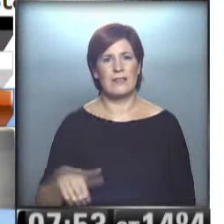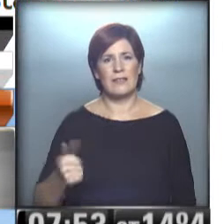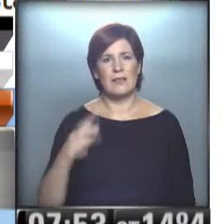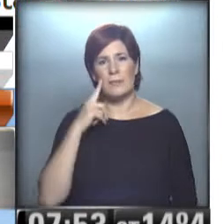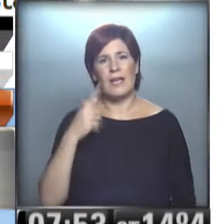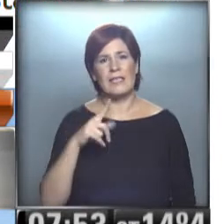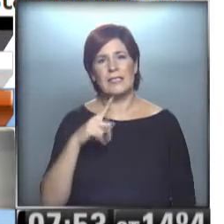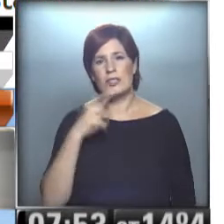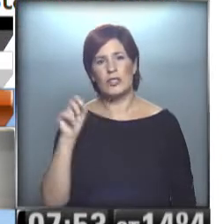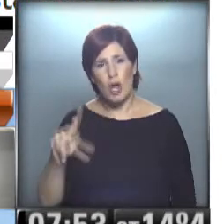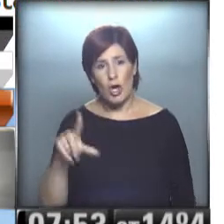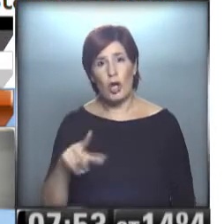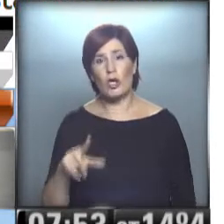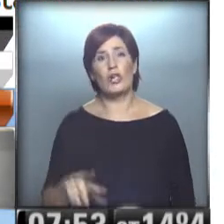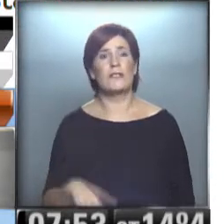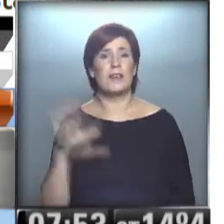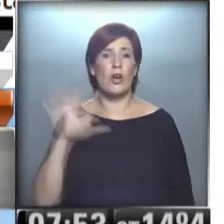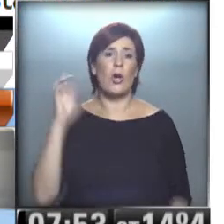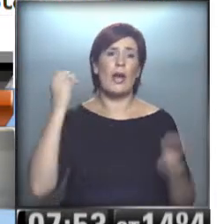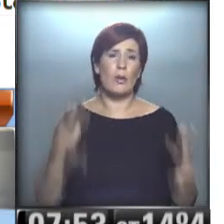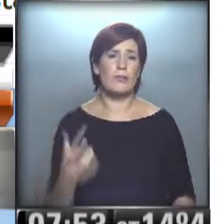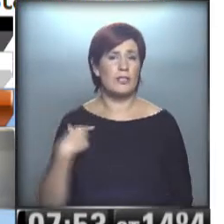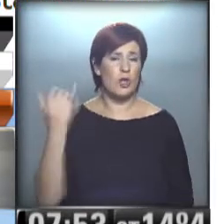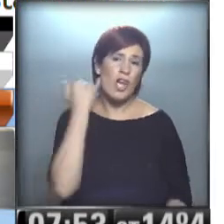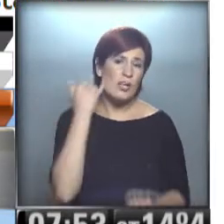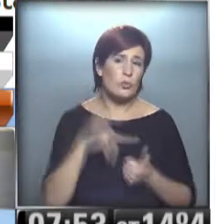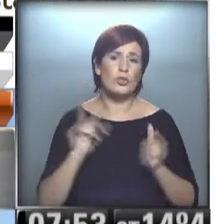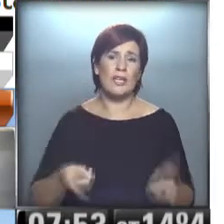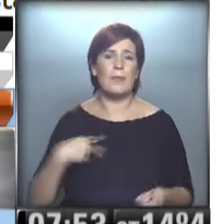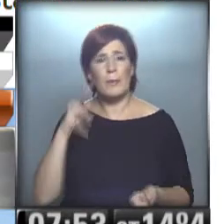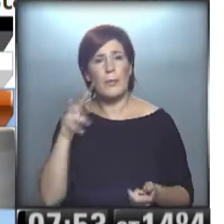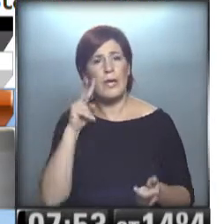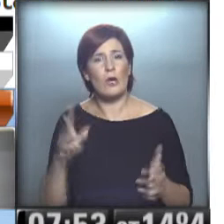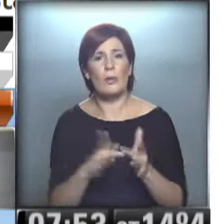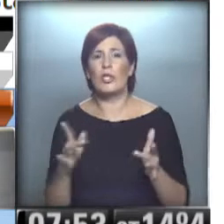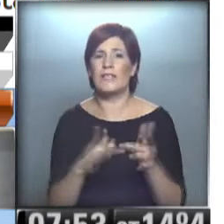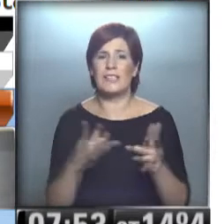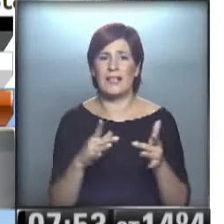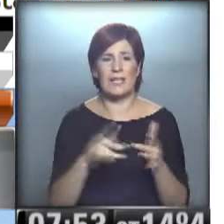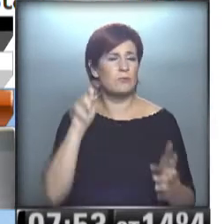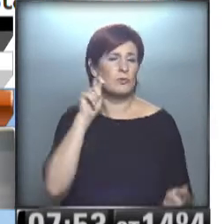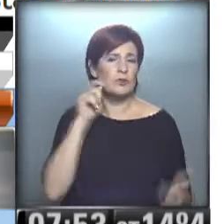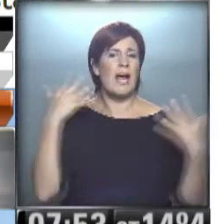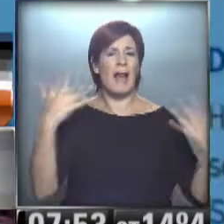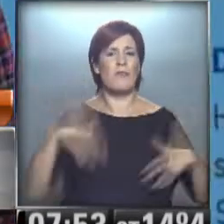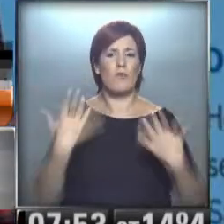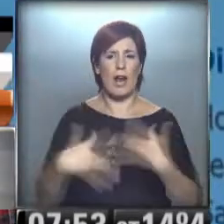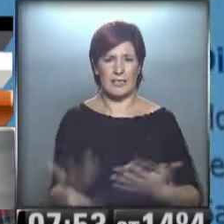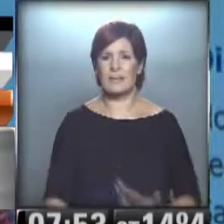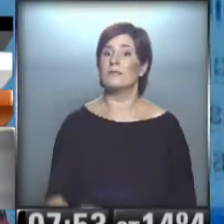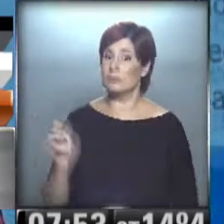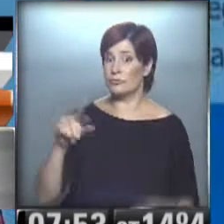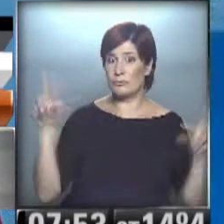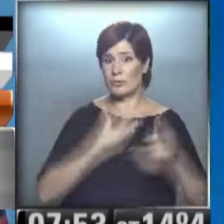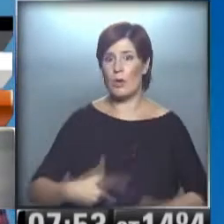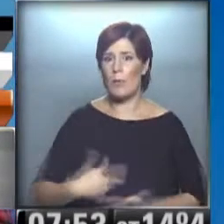Marisol Abril, hola, buenos días, los estoy escuchando y viendo por internet, besos y adelante. Ahí va, la televisión pública por todos los medios. Marisol,